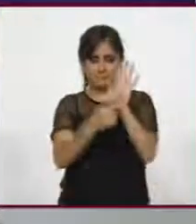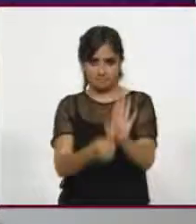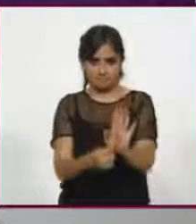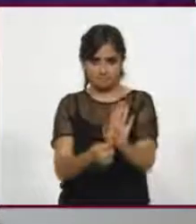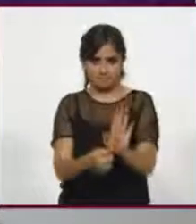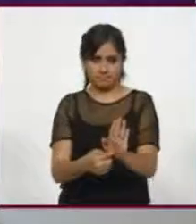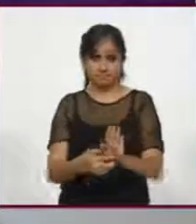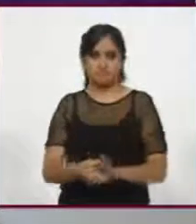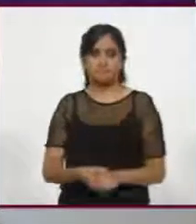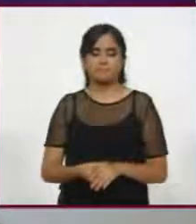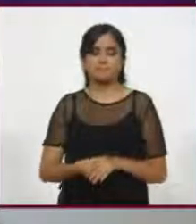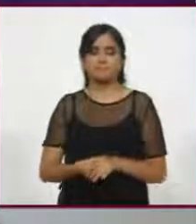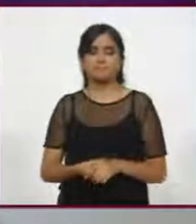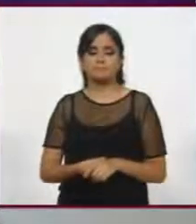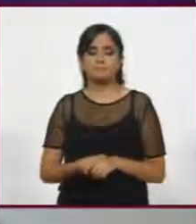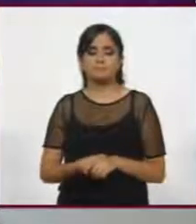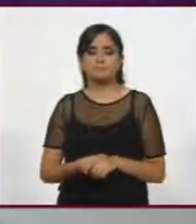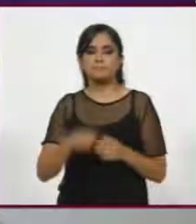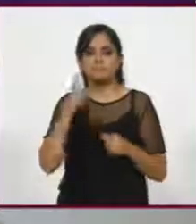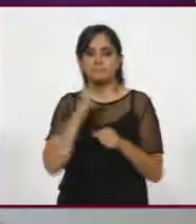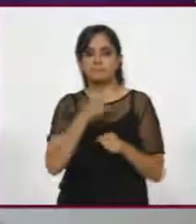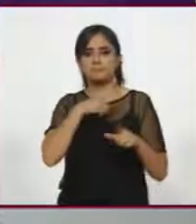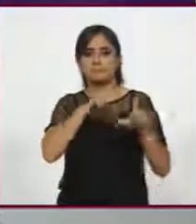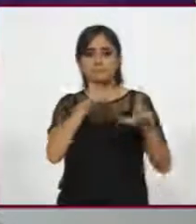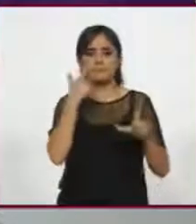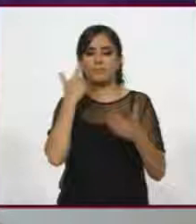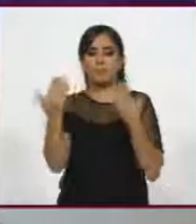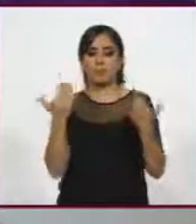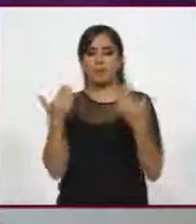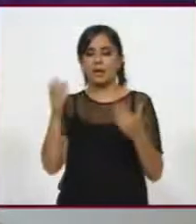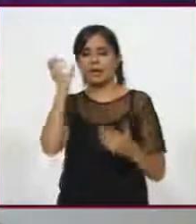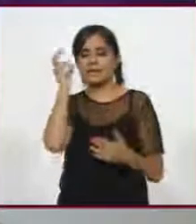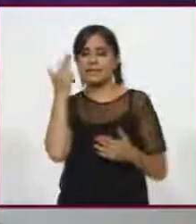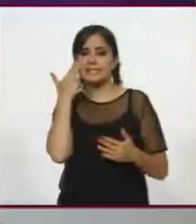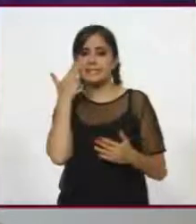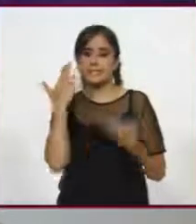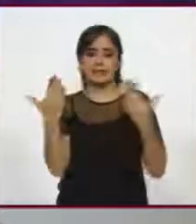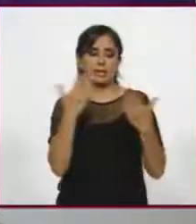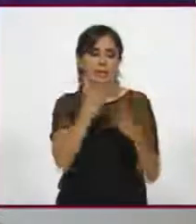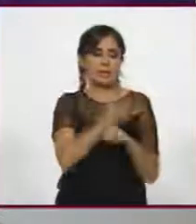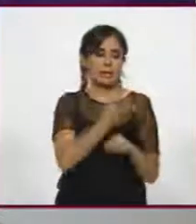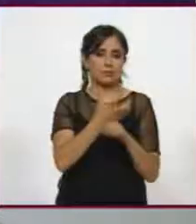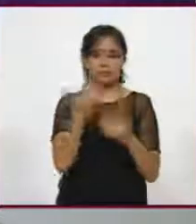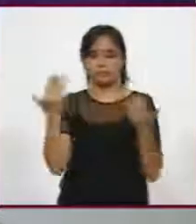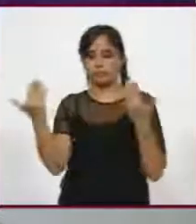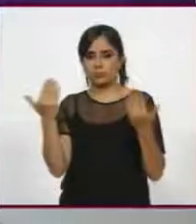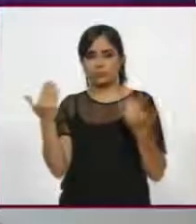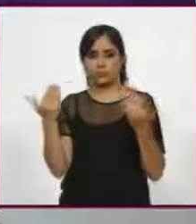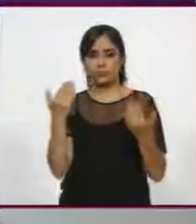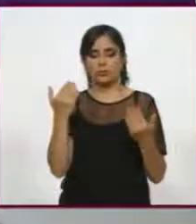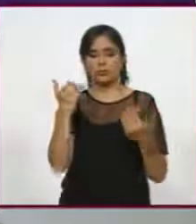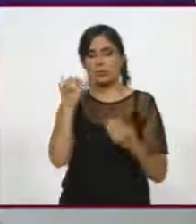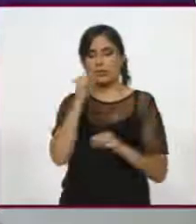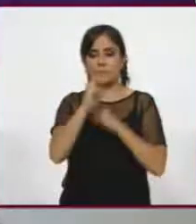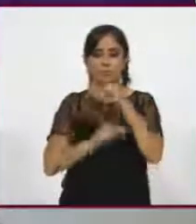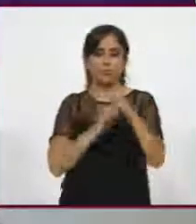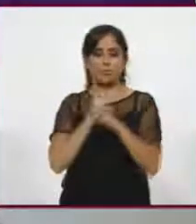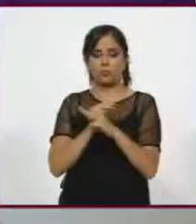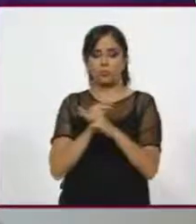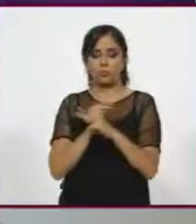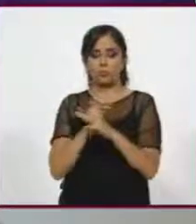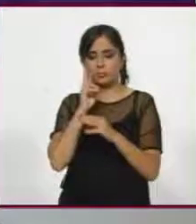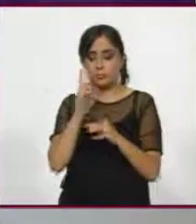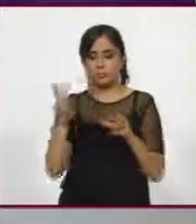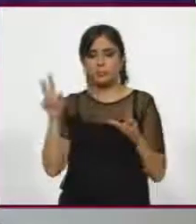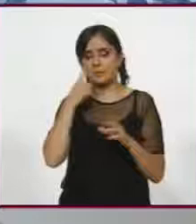digamos que nos da, primero es un comparado con China, luego es un comparado con el mundo, que tiene buena opinión o no. Si